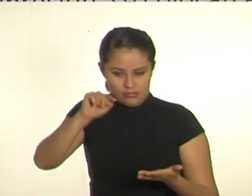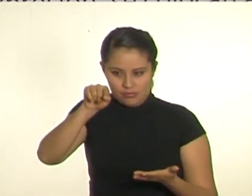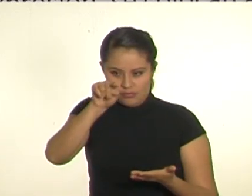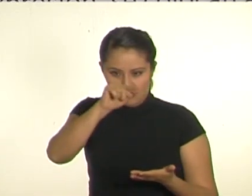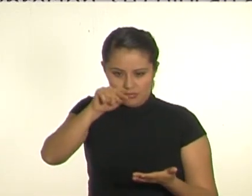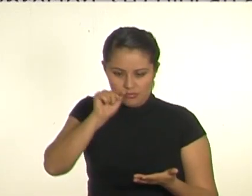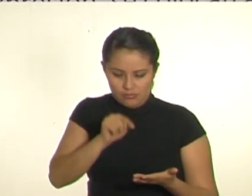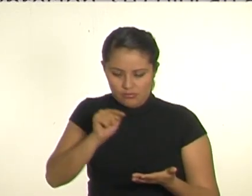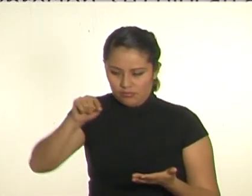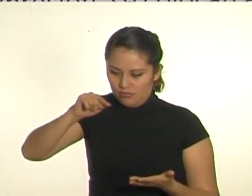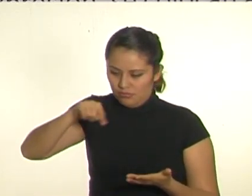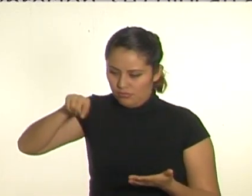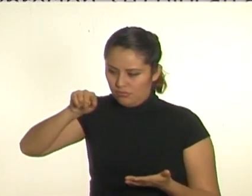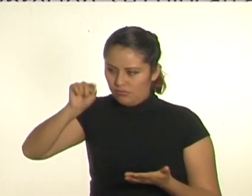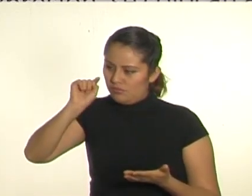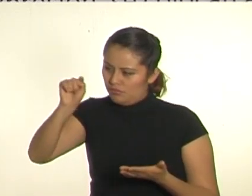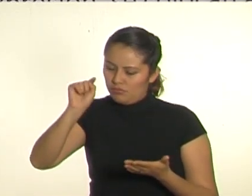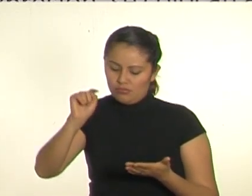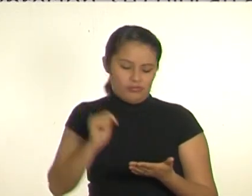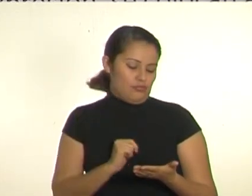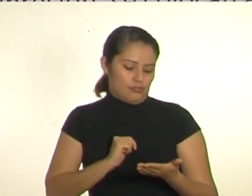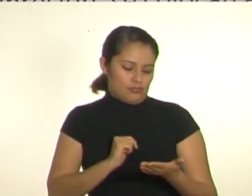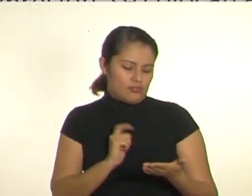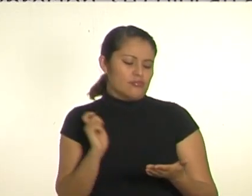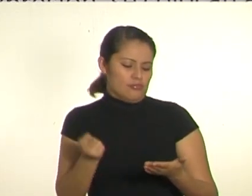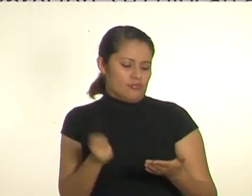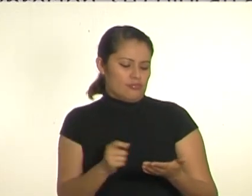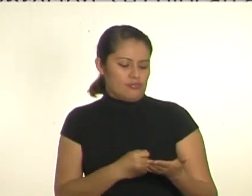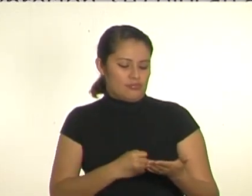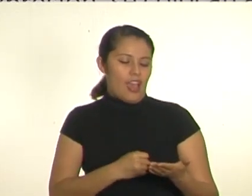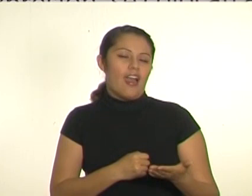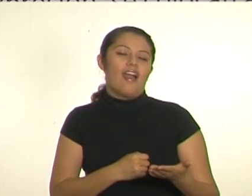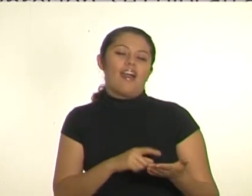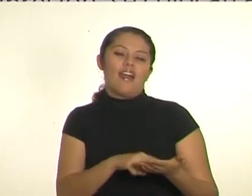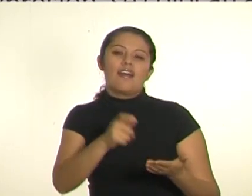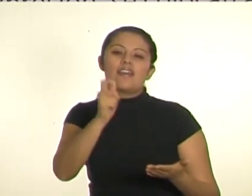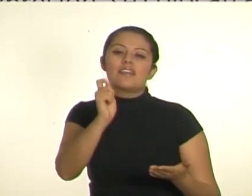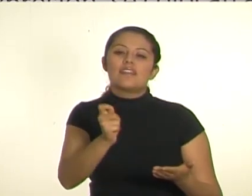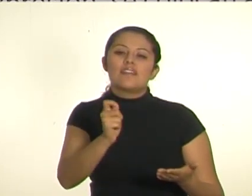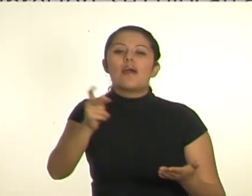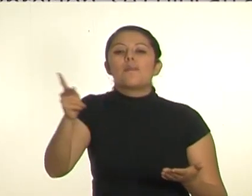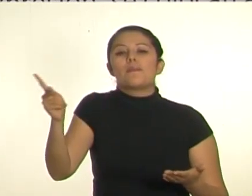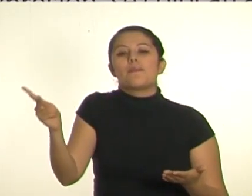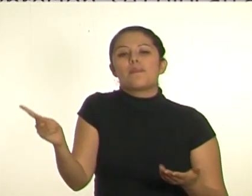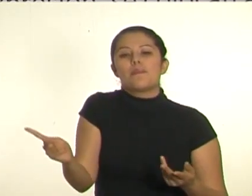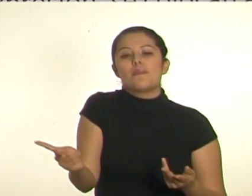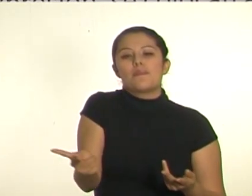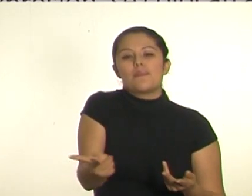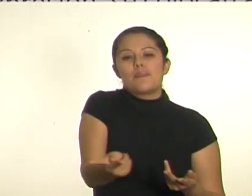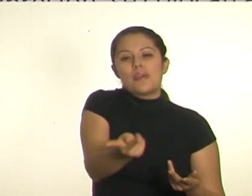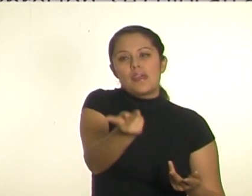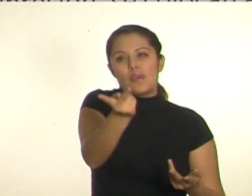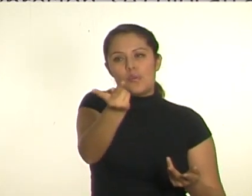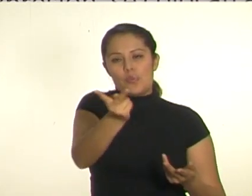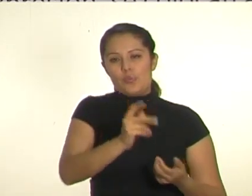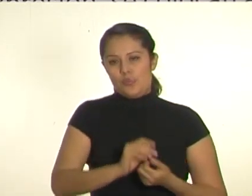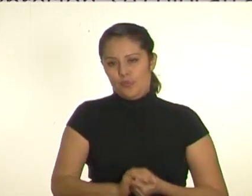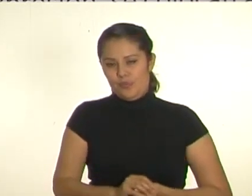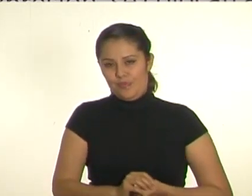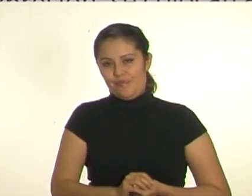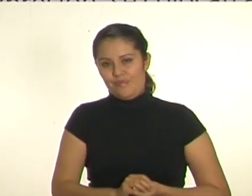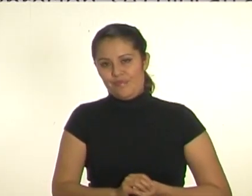o para proceder a una pregunta. Es importante